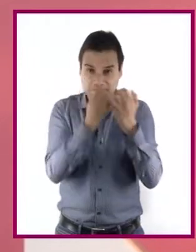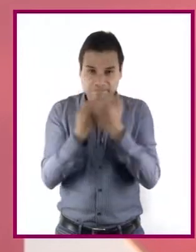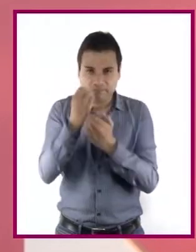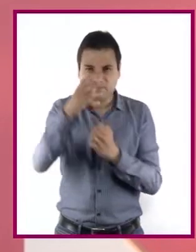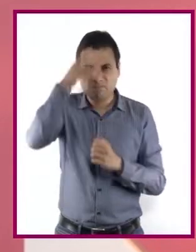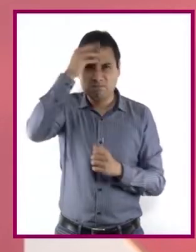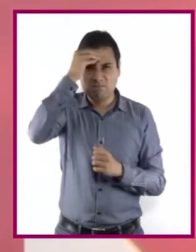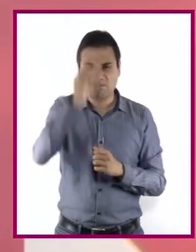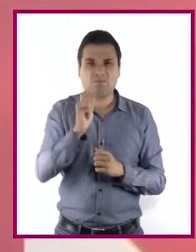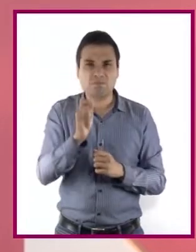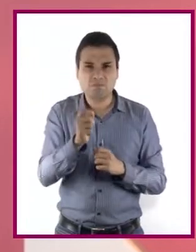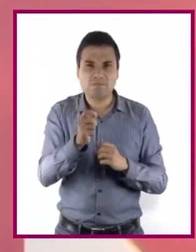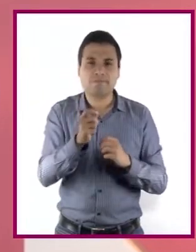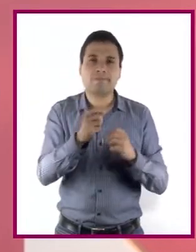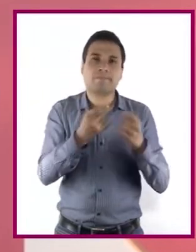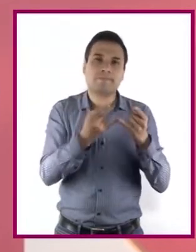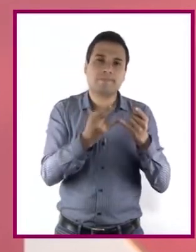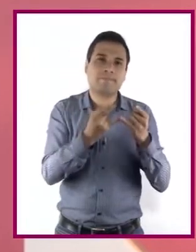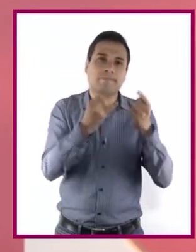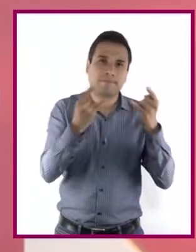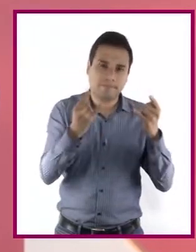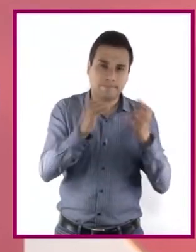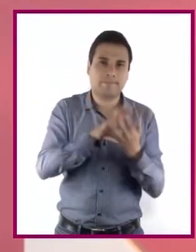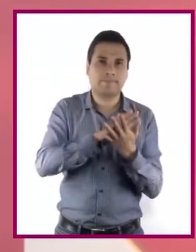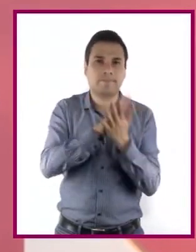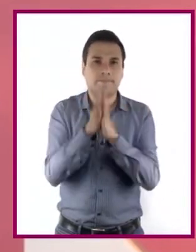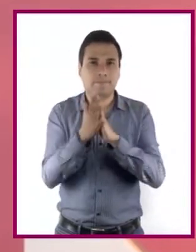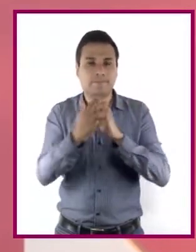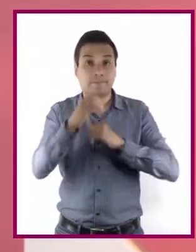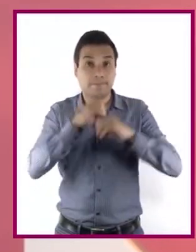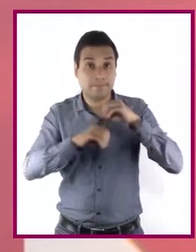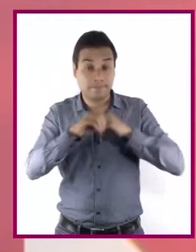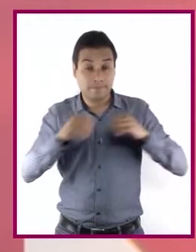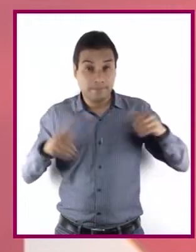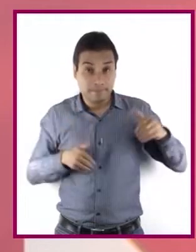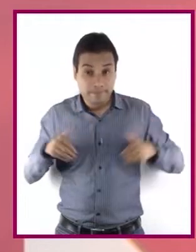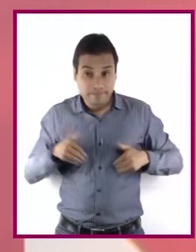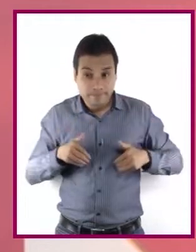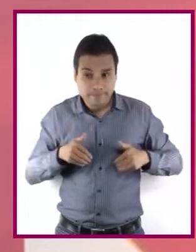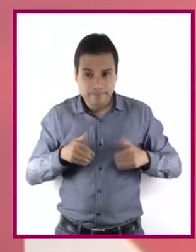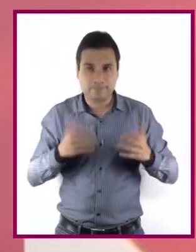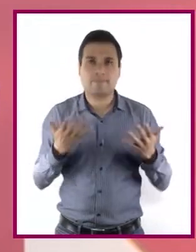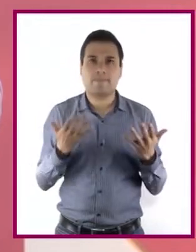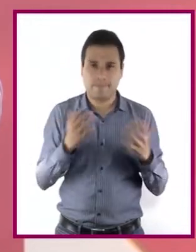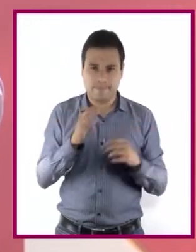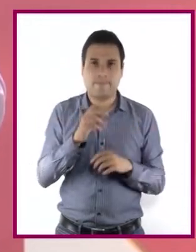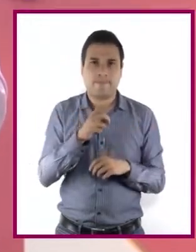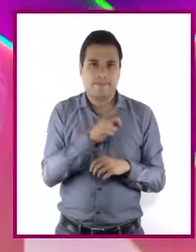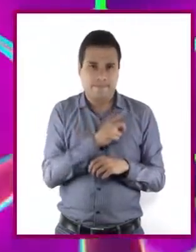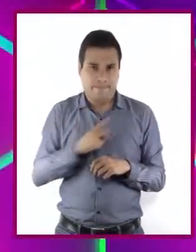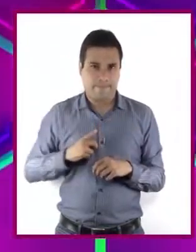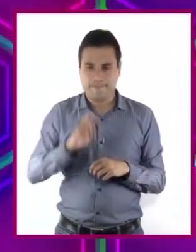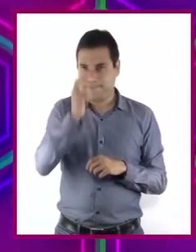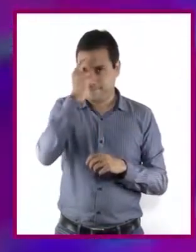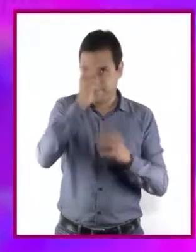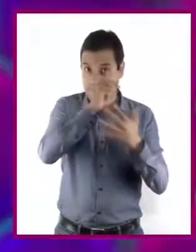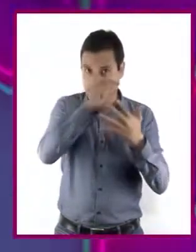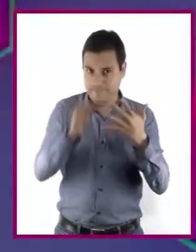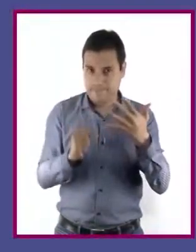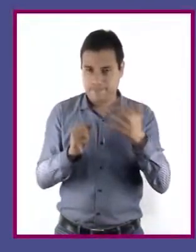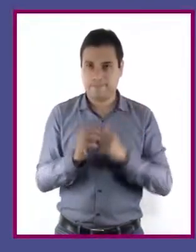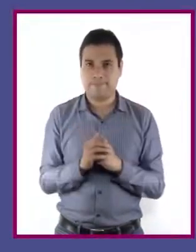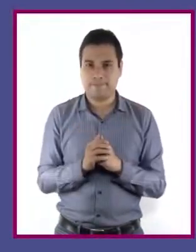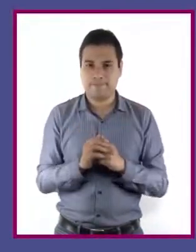representación escénica de una obra de teatro adaptada de un texto narrativo, entonces debemos tomar en cuenta criterios como